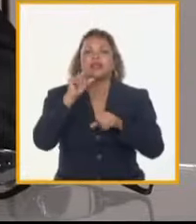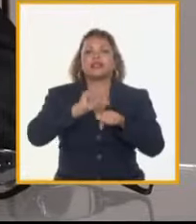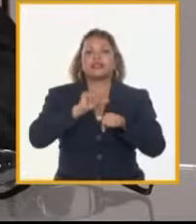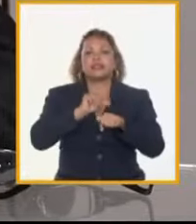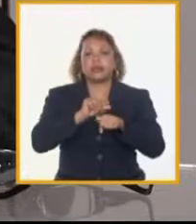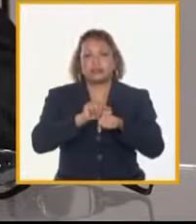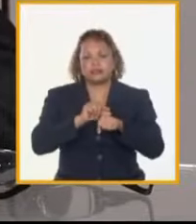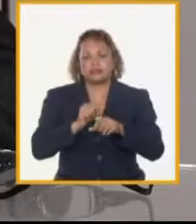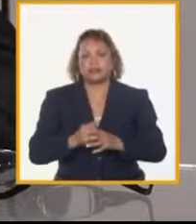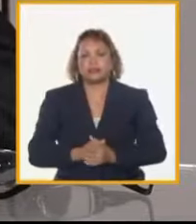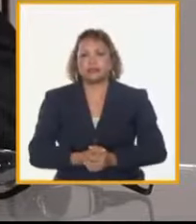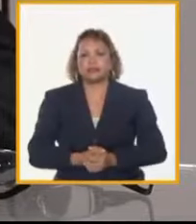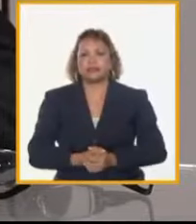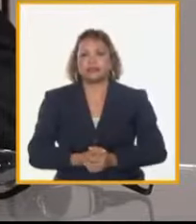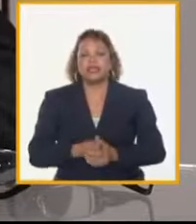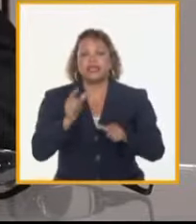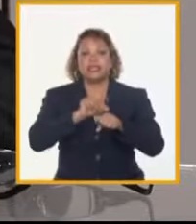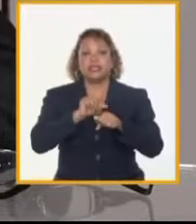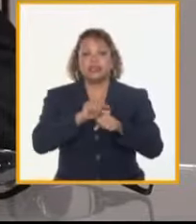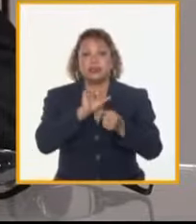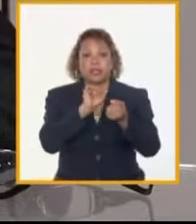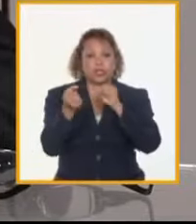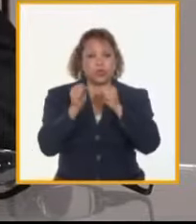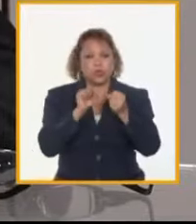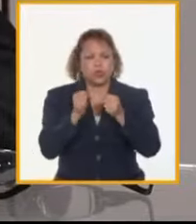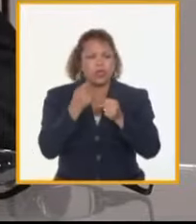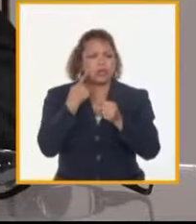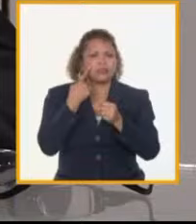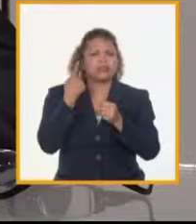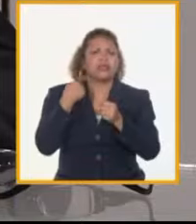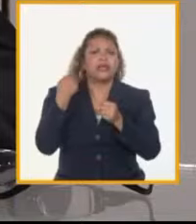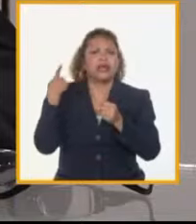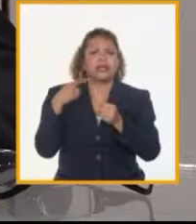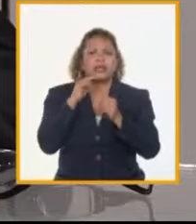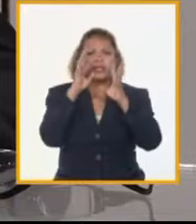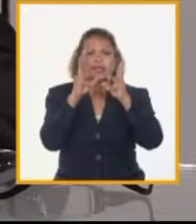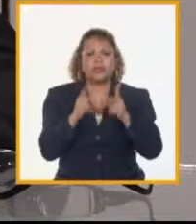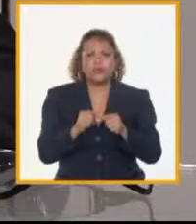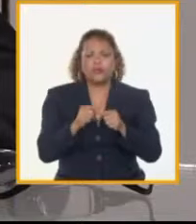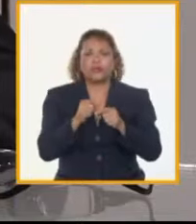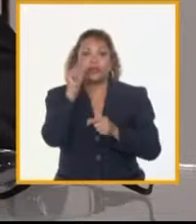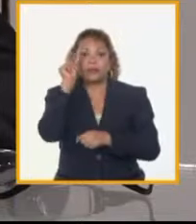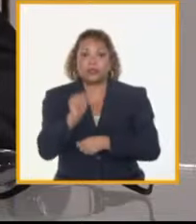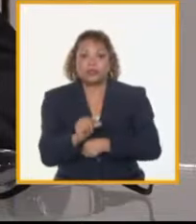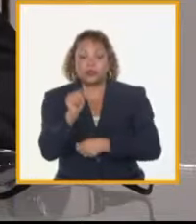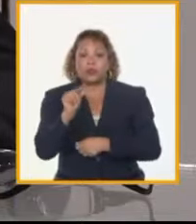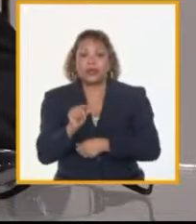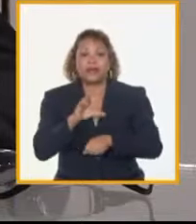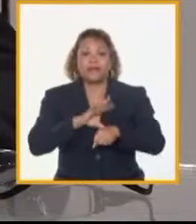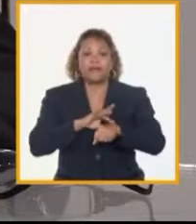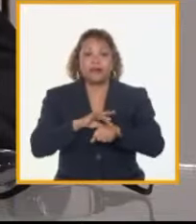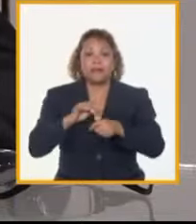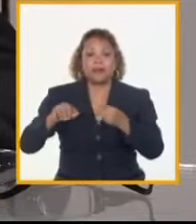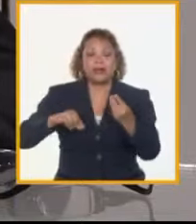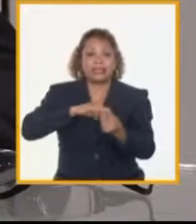servicio de... El servicio de taxi regular, ayer cuando le dábamos el número de hemodiálisis que existe y hablamos